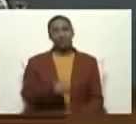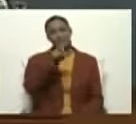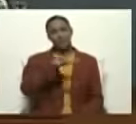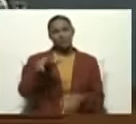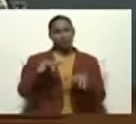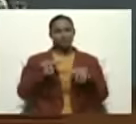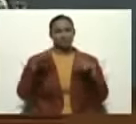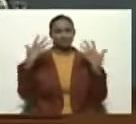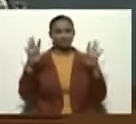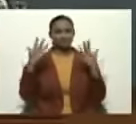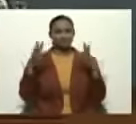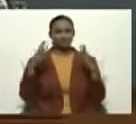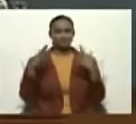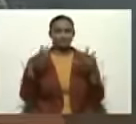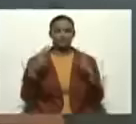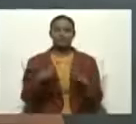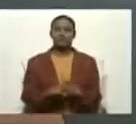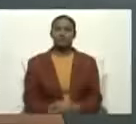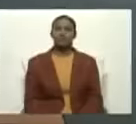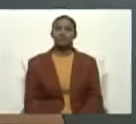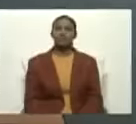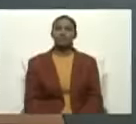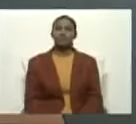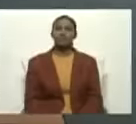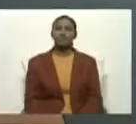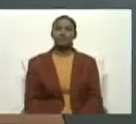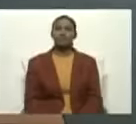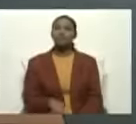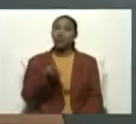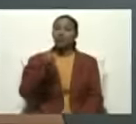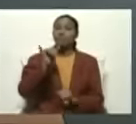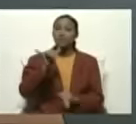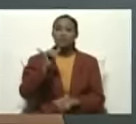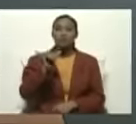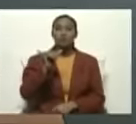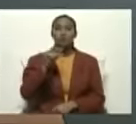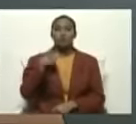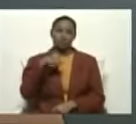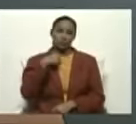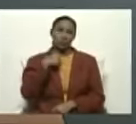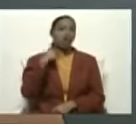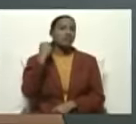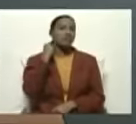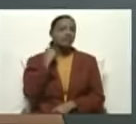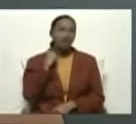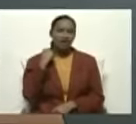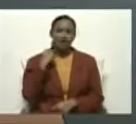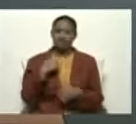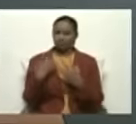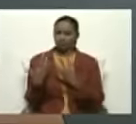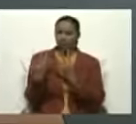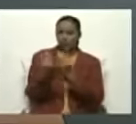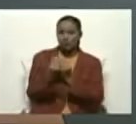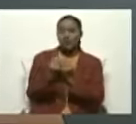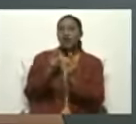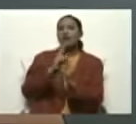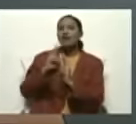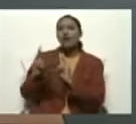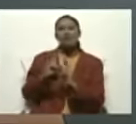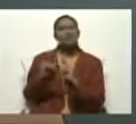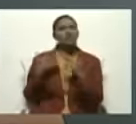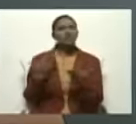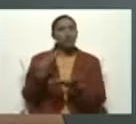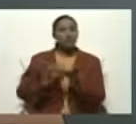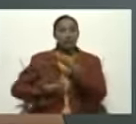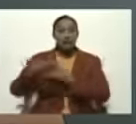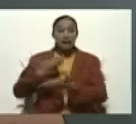Y desde ese momento, entre Tarek y nosotros, se ha venido produciendo una relación y un intercambio